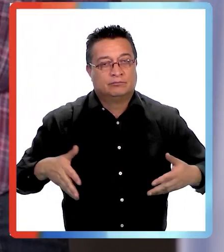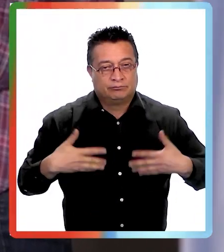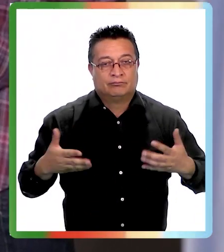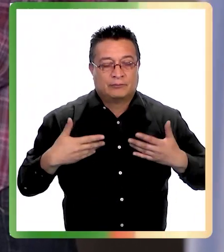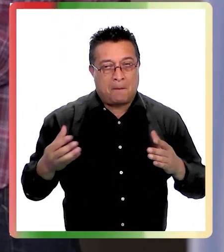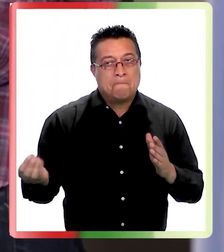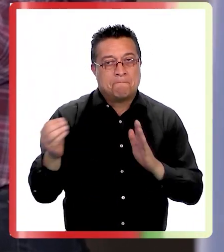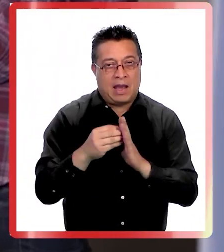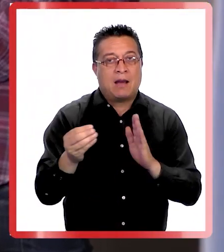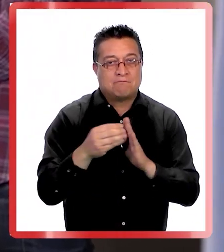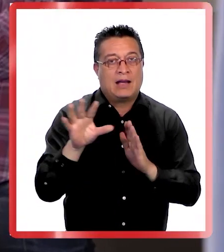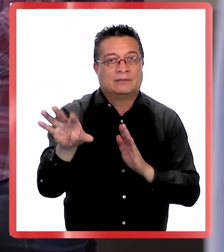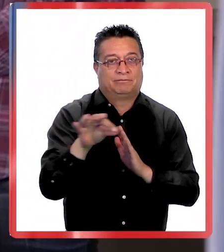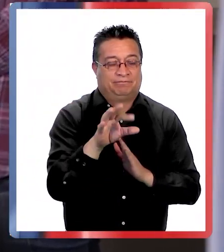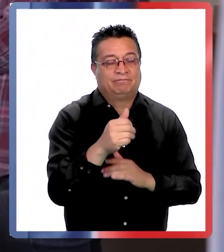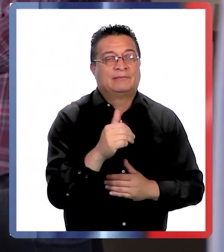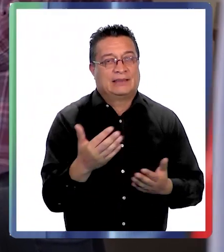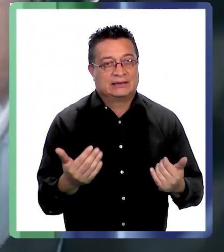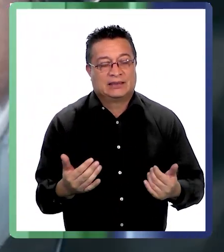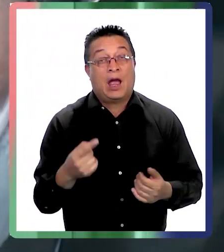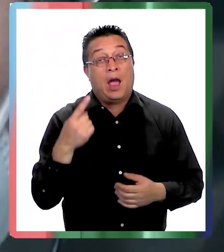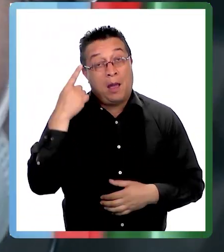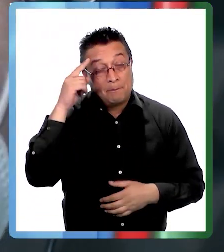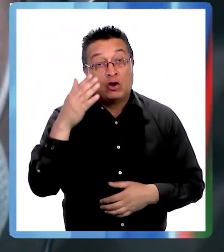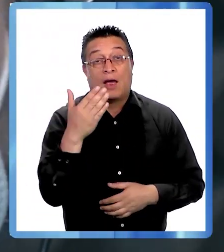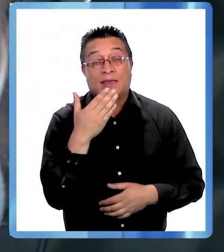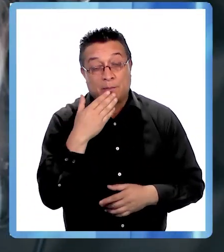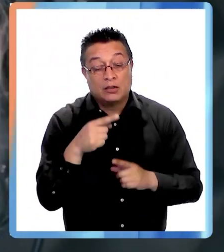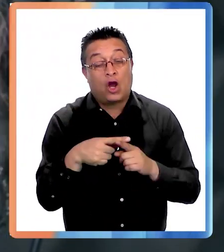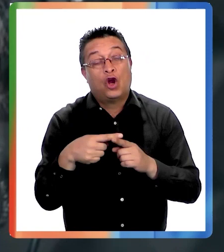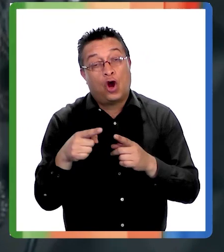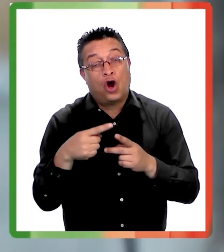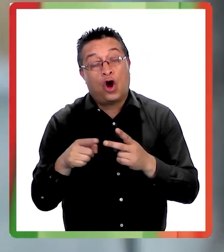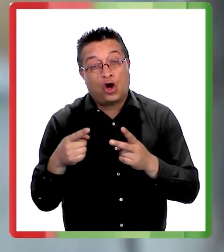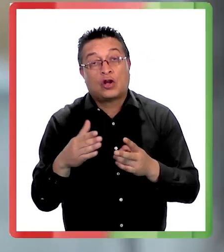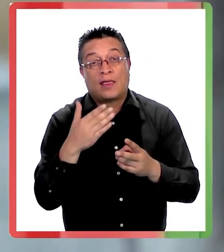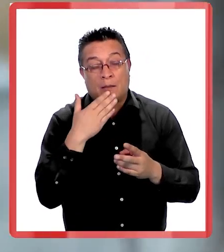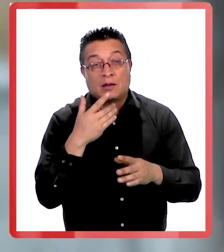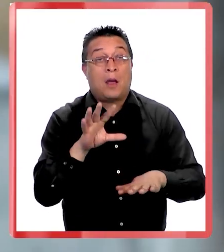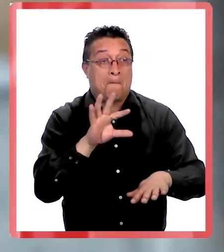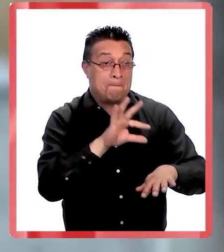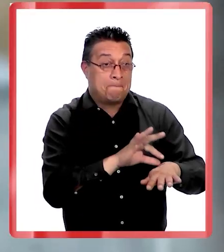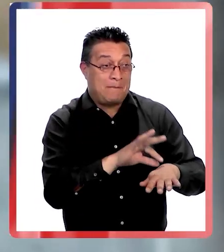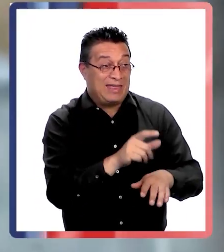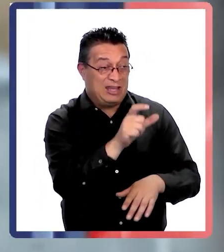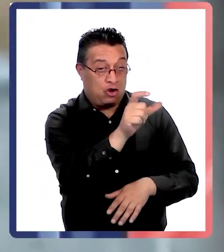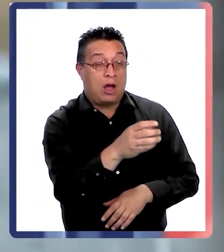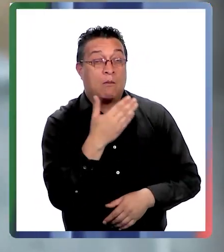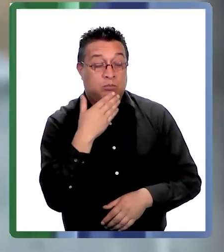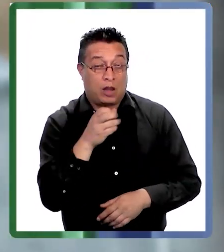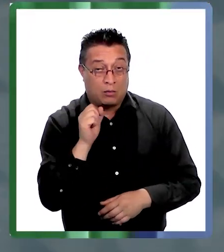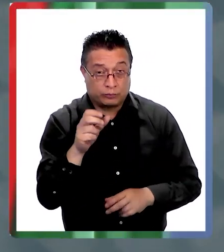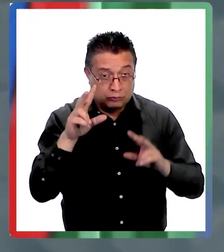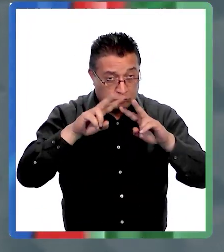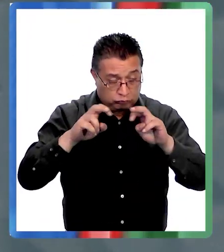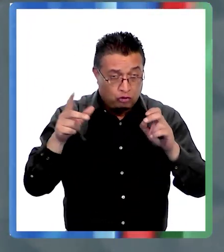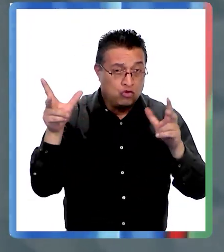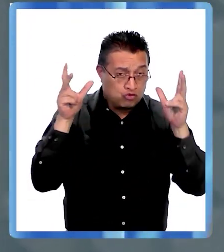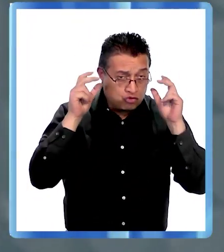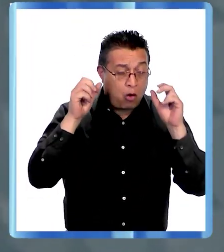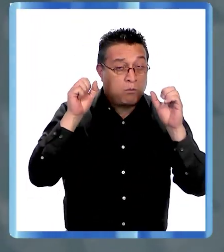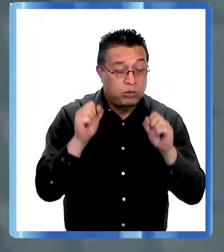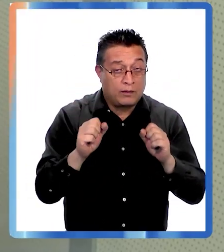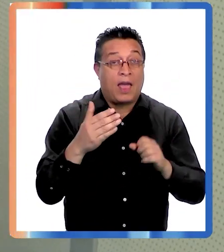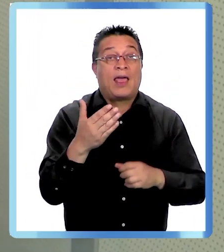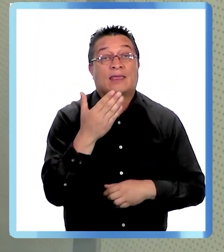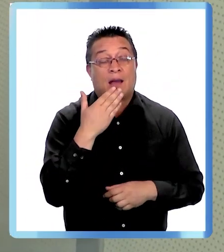una motivación de formar más. Pero también hay otras como, no necesariamente un médico puede ver la audición en el